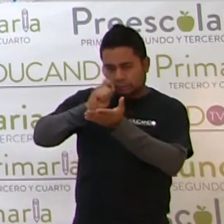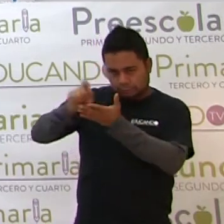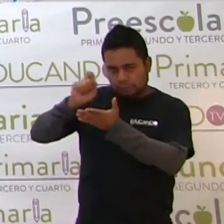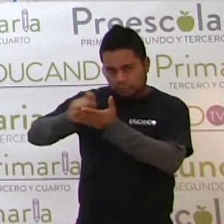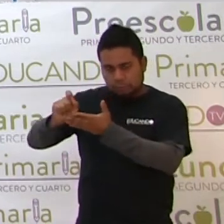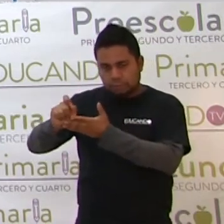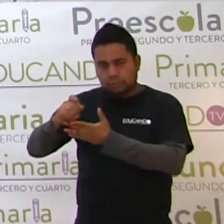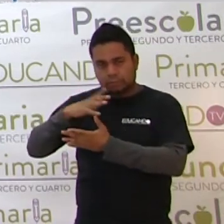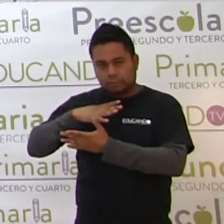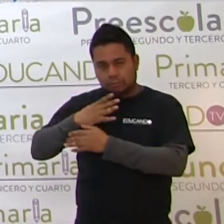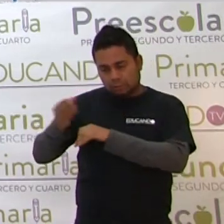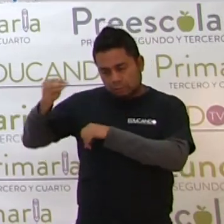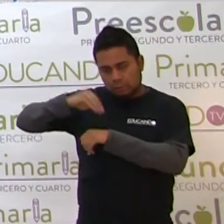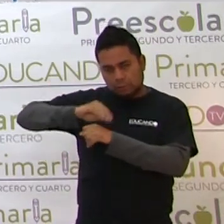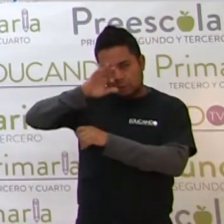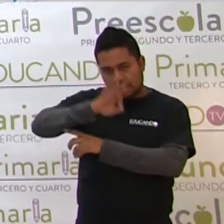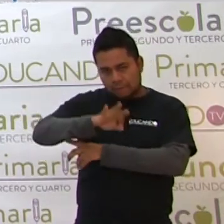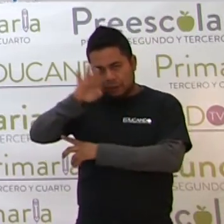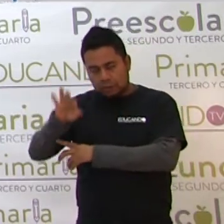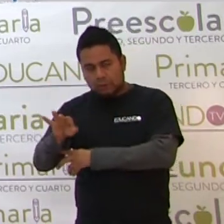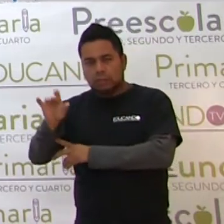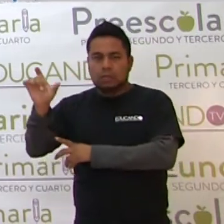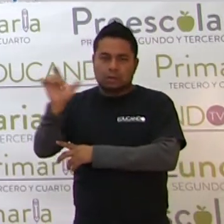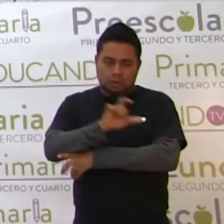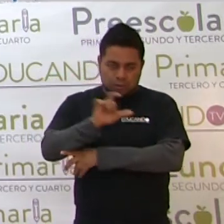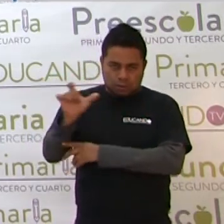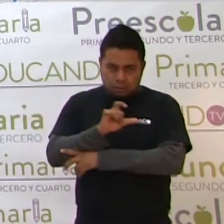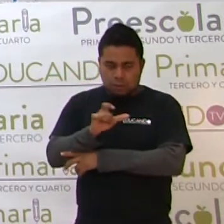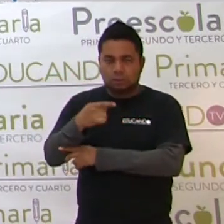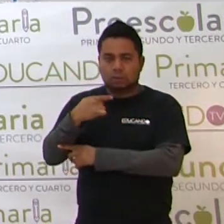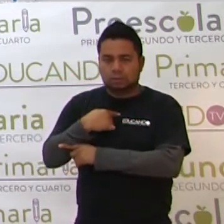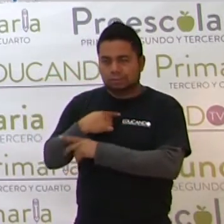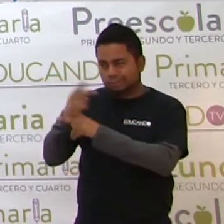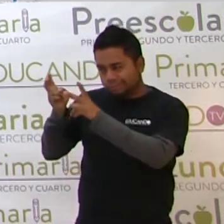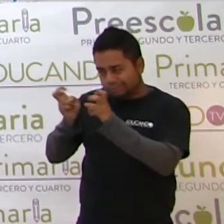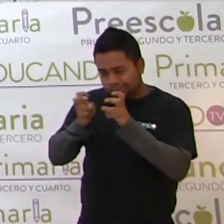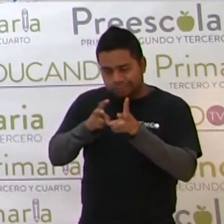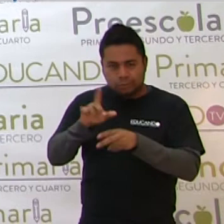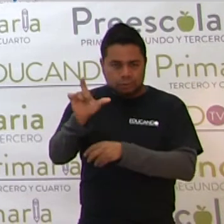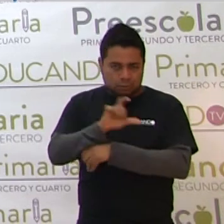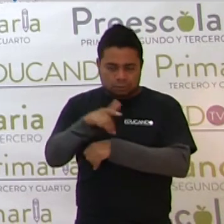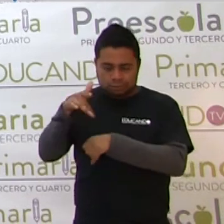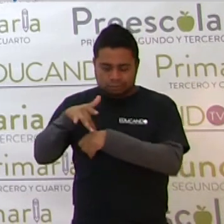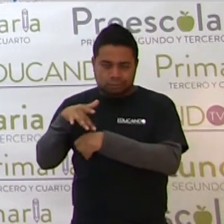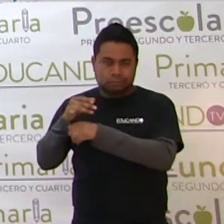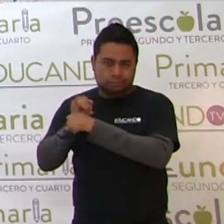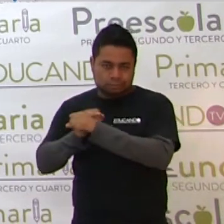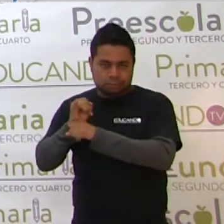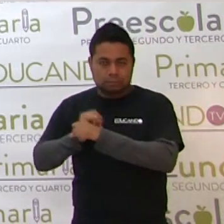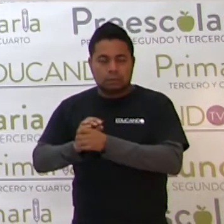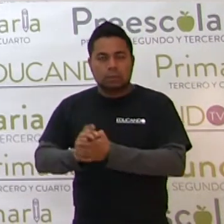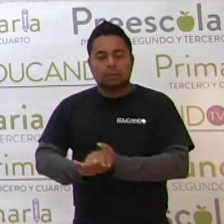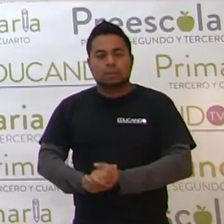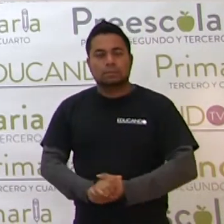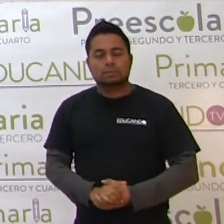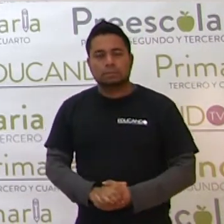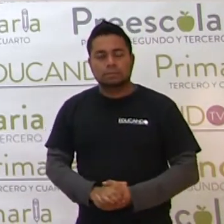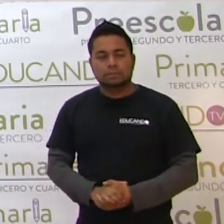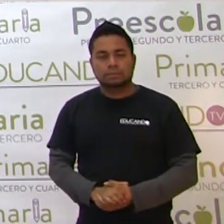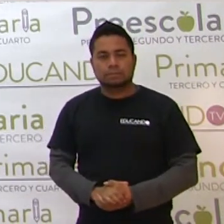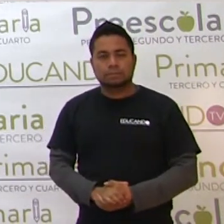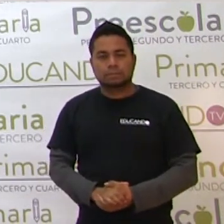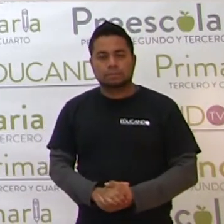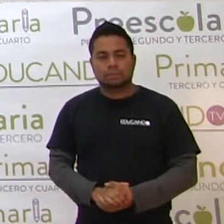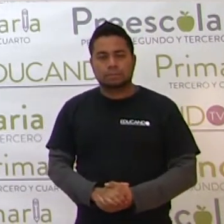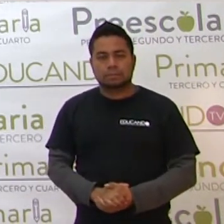anotamos. Y ponemos la fecha en que estamos nosotros tomando esa información. Bien.